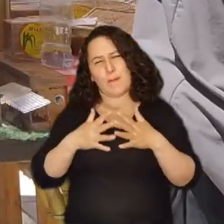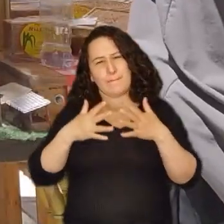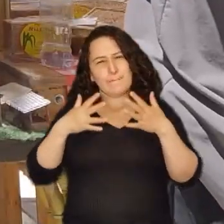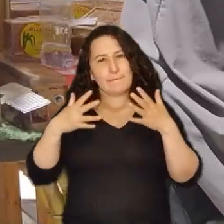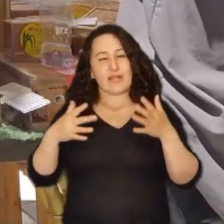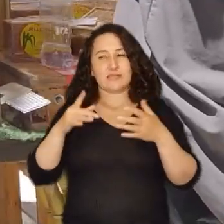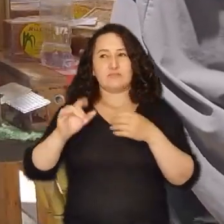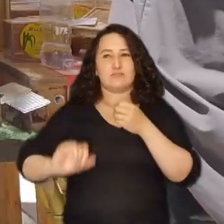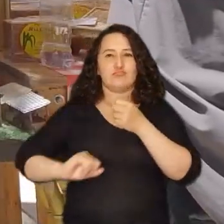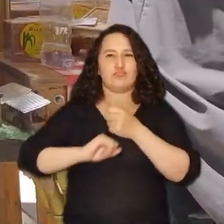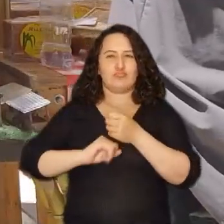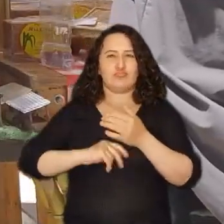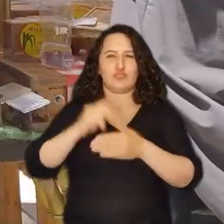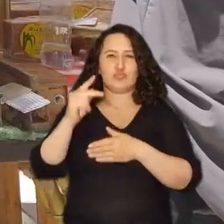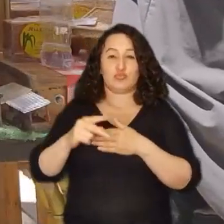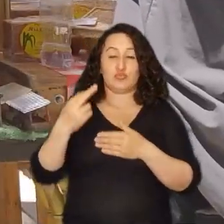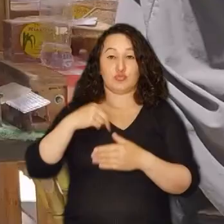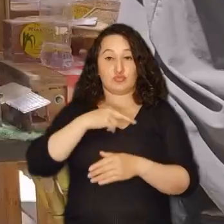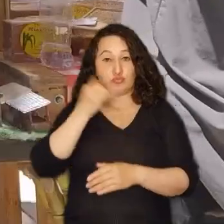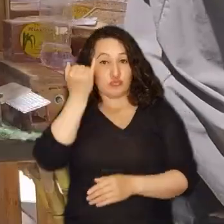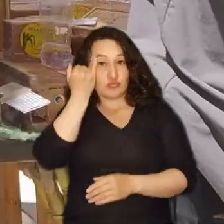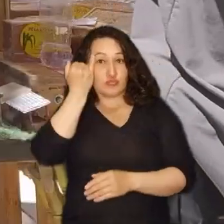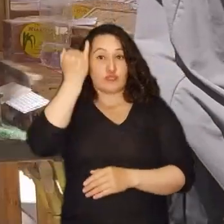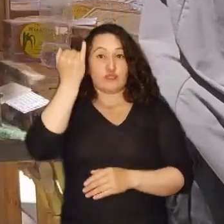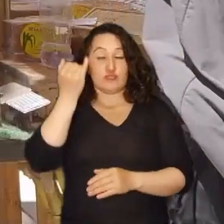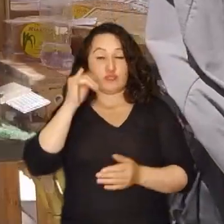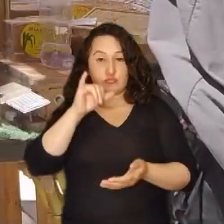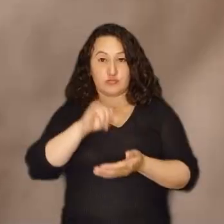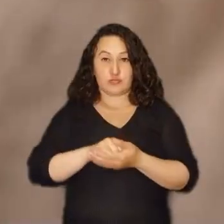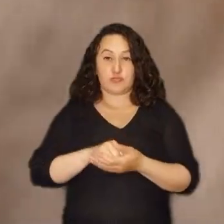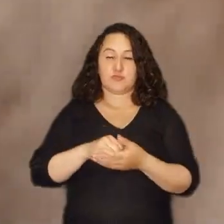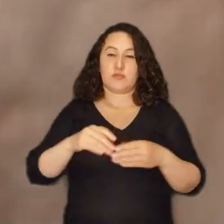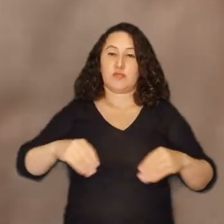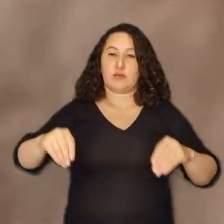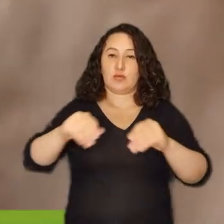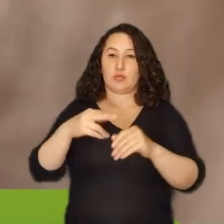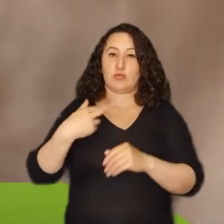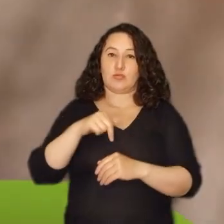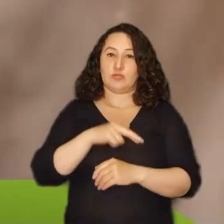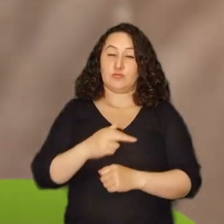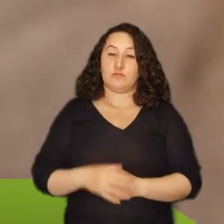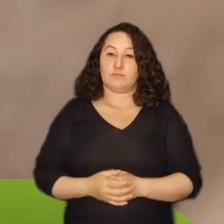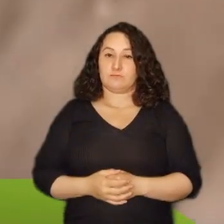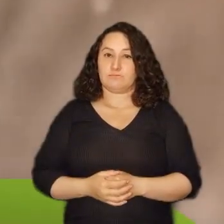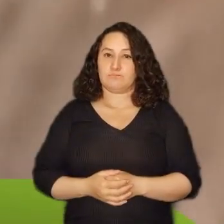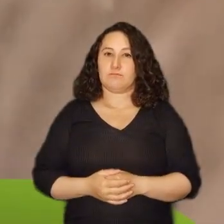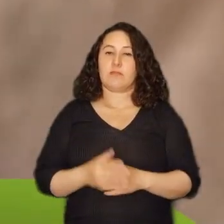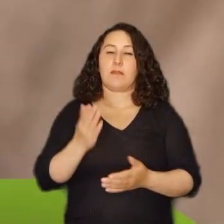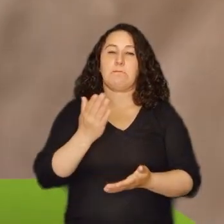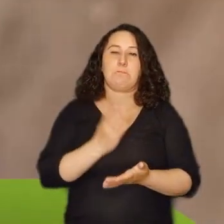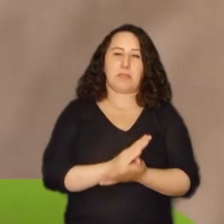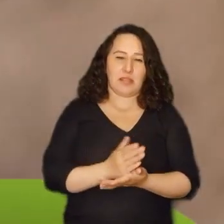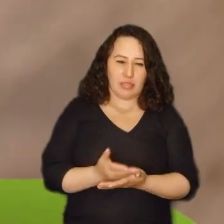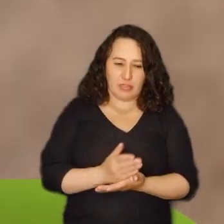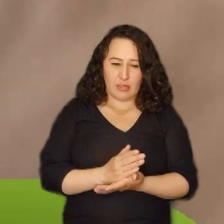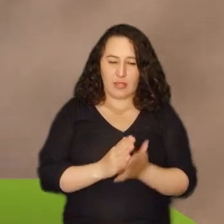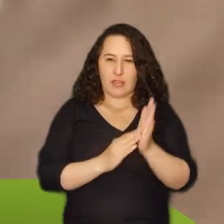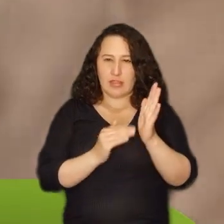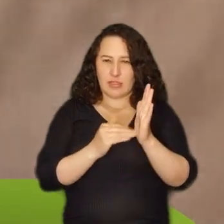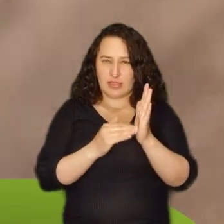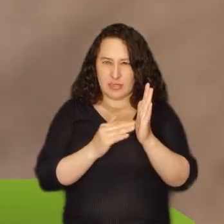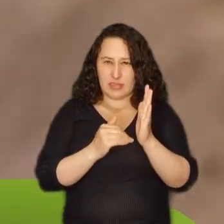todas estas iniciativas que se tienen allá en nuestros territorios, pero con el plátano, con la